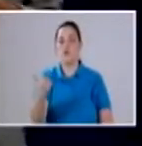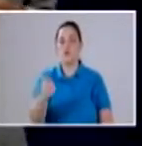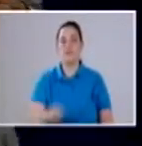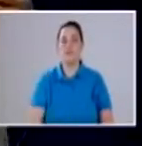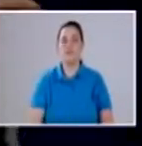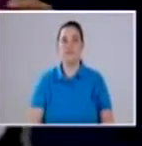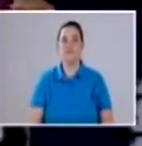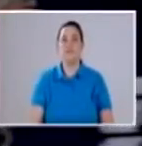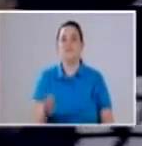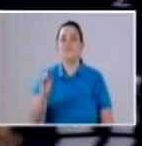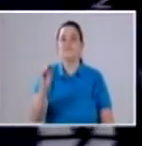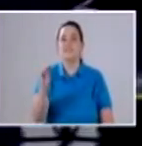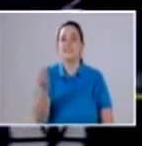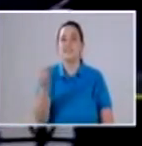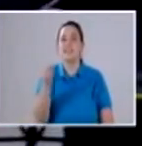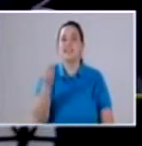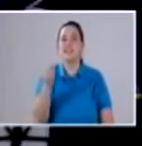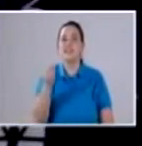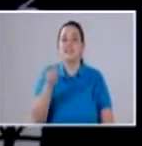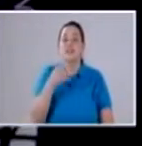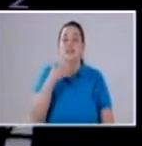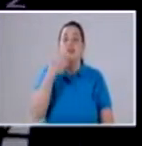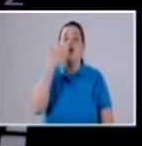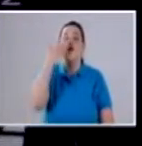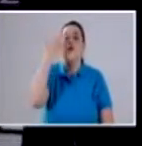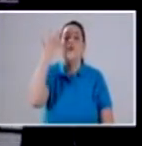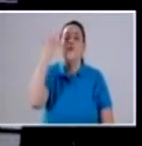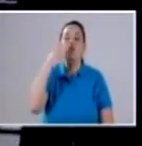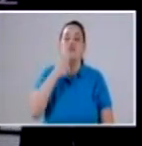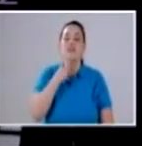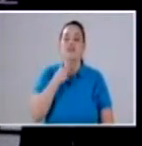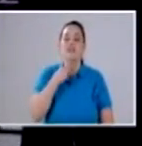Otro. ¿Qué olor le gusta?